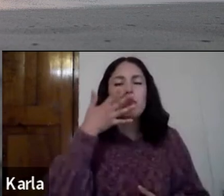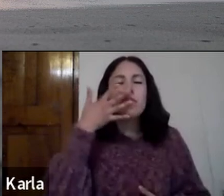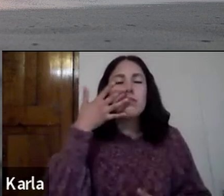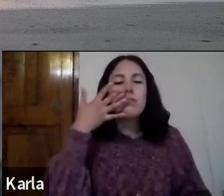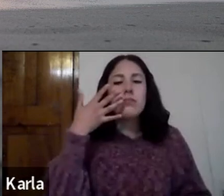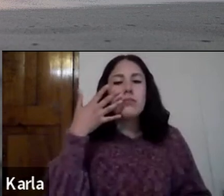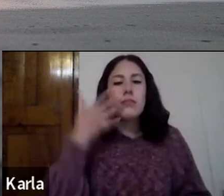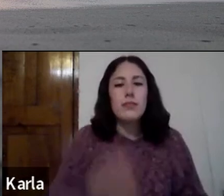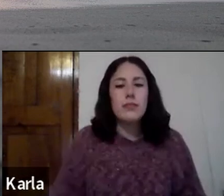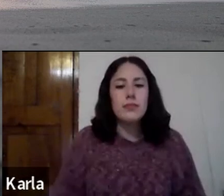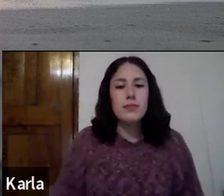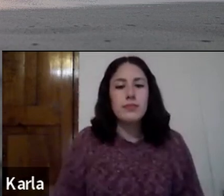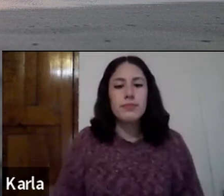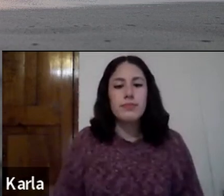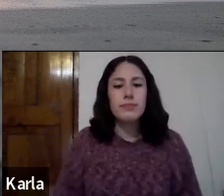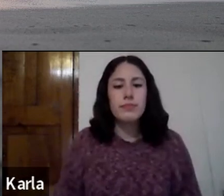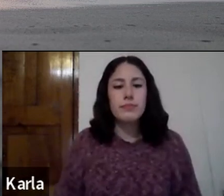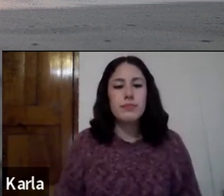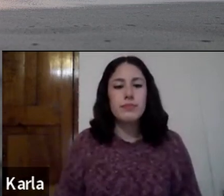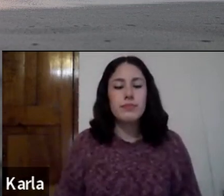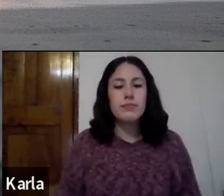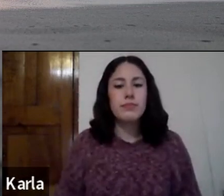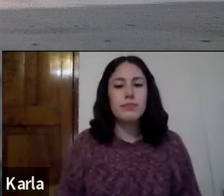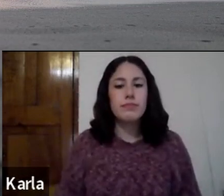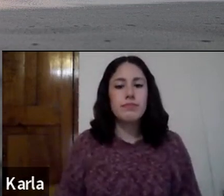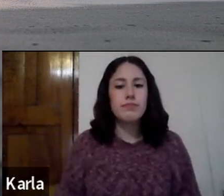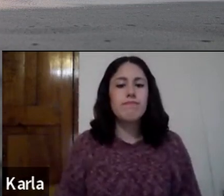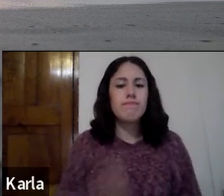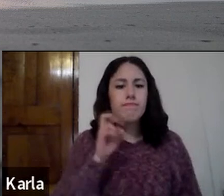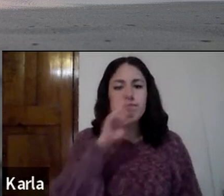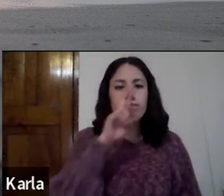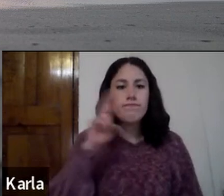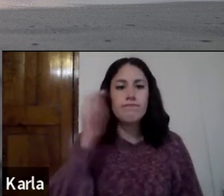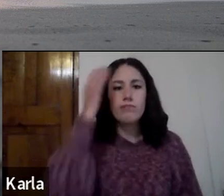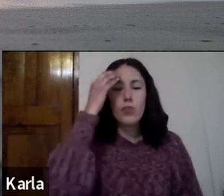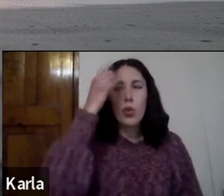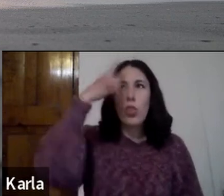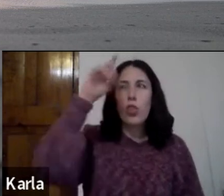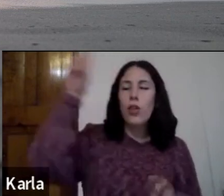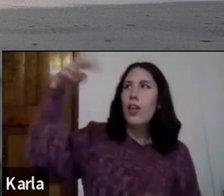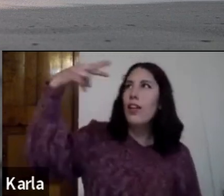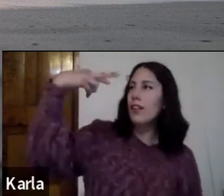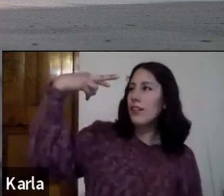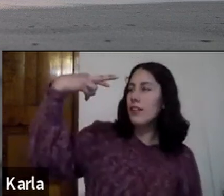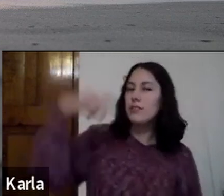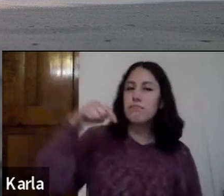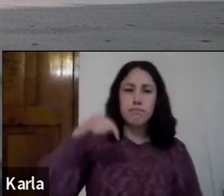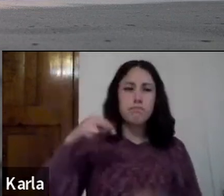si reconocemos la mirada de dios sobre nosotros durante este tiempo de retiro